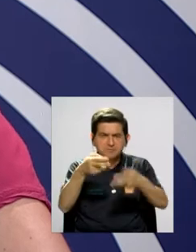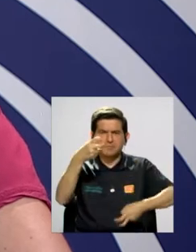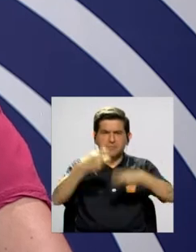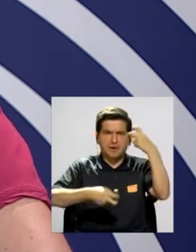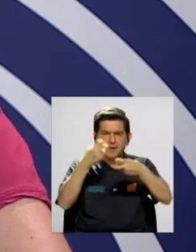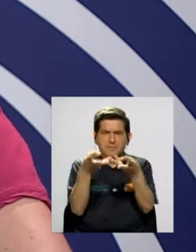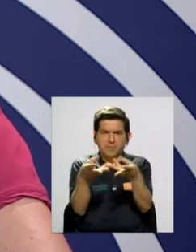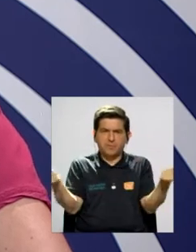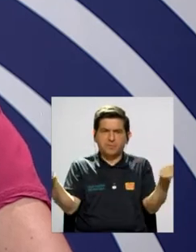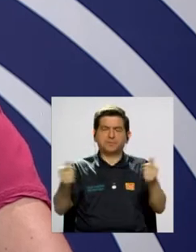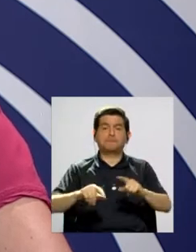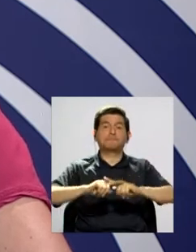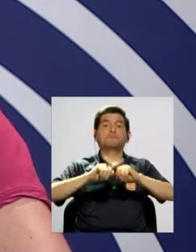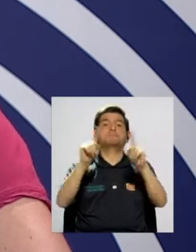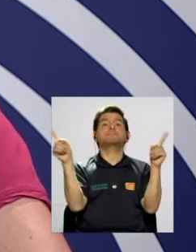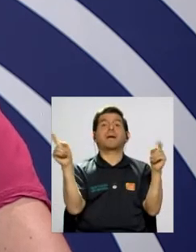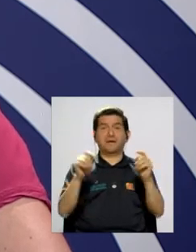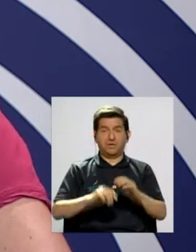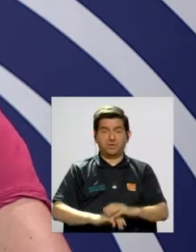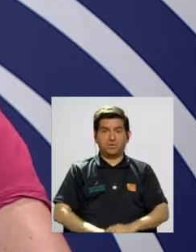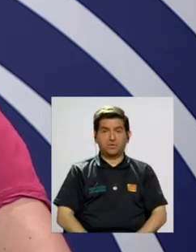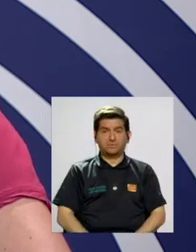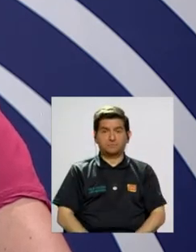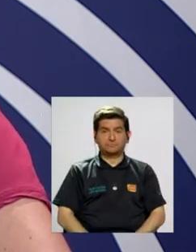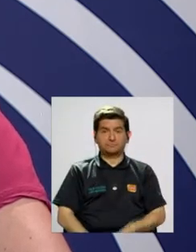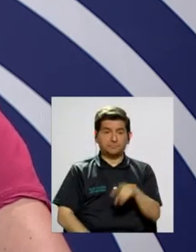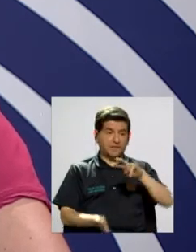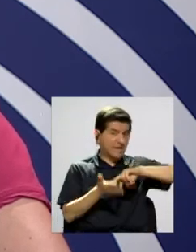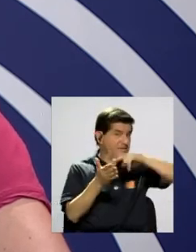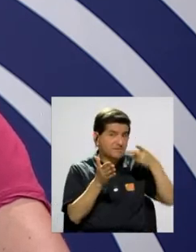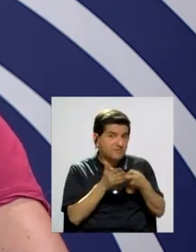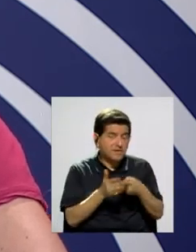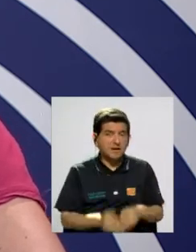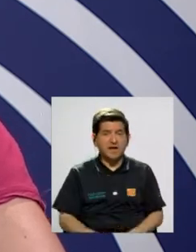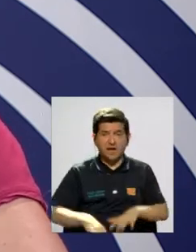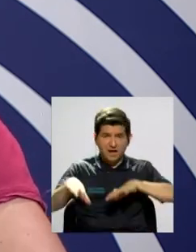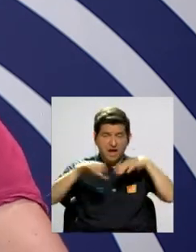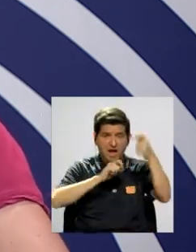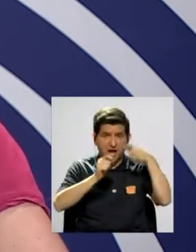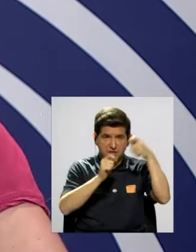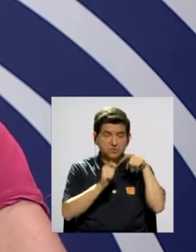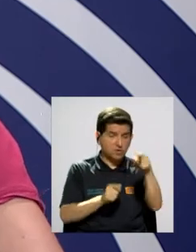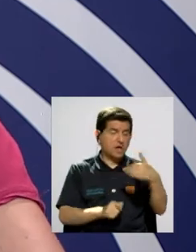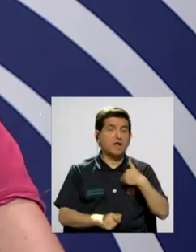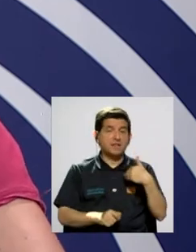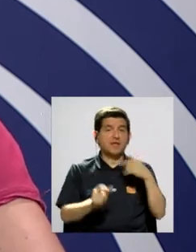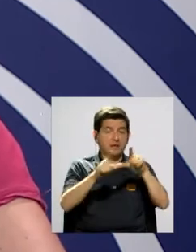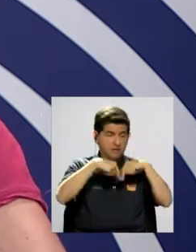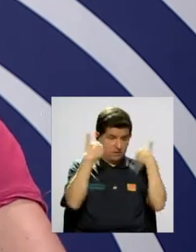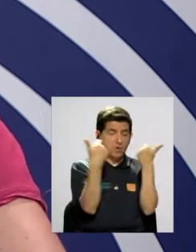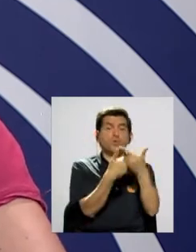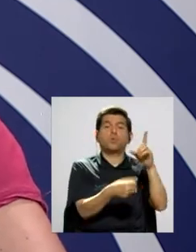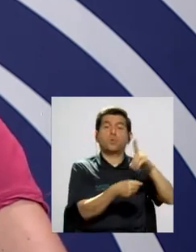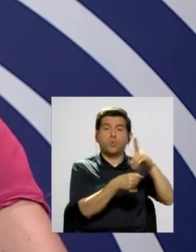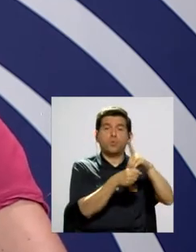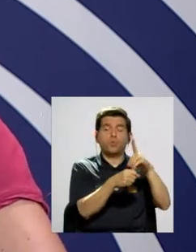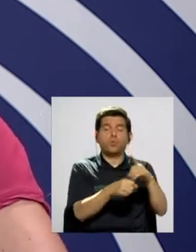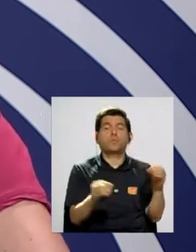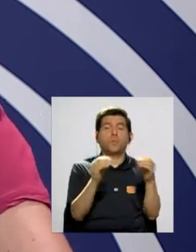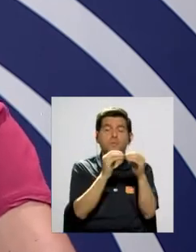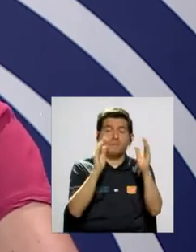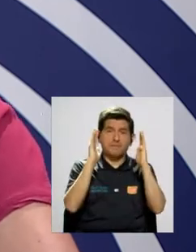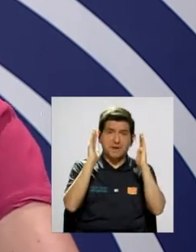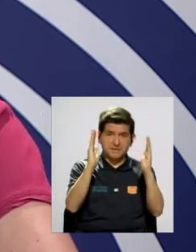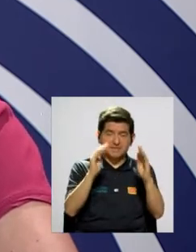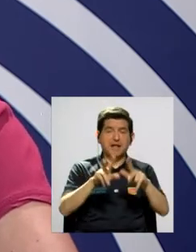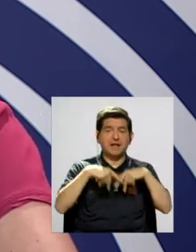problemas. Pero precisamente eso tiene que traducirse en acciones concretas. Él va a tener una fracción más numerosa inclusive